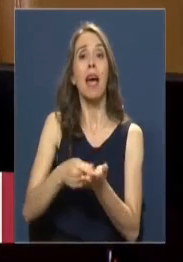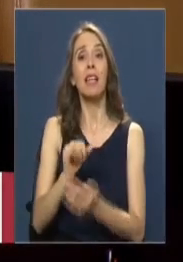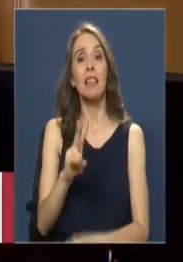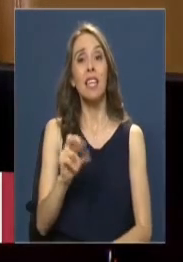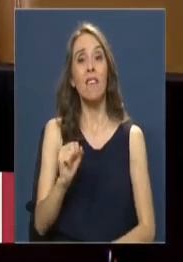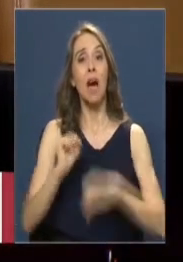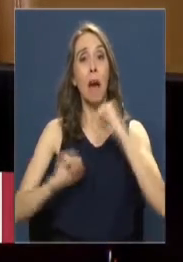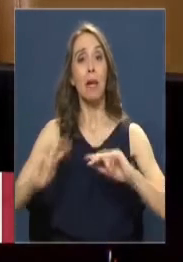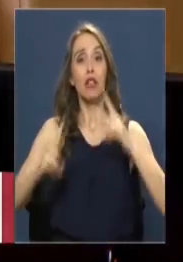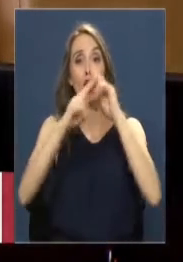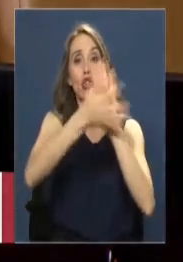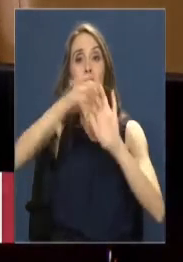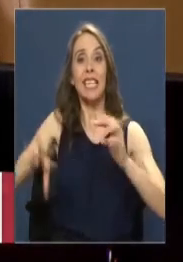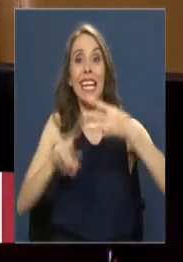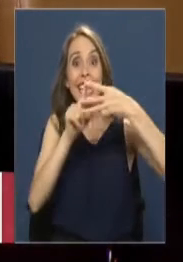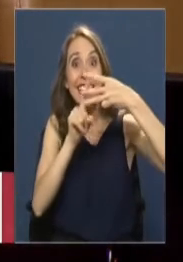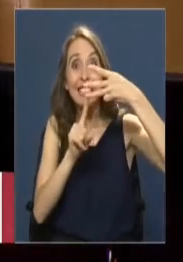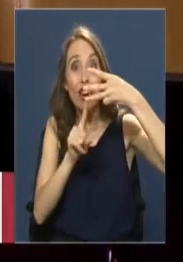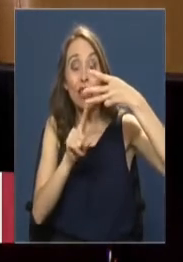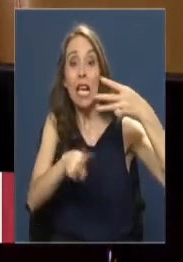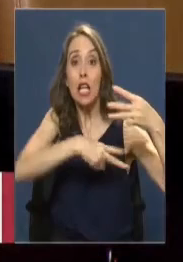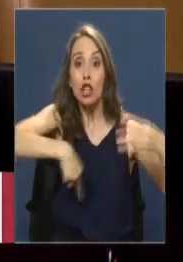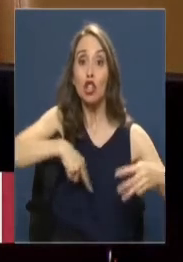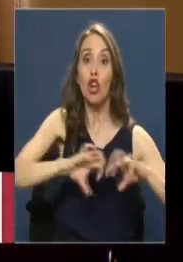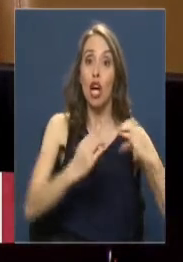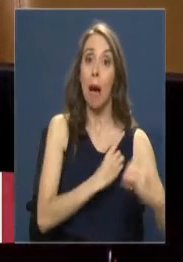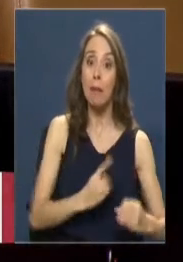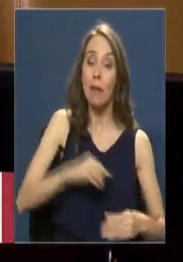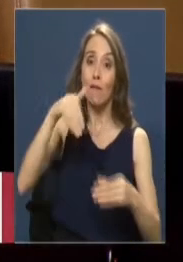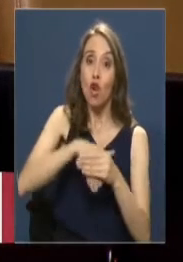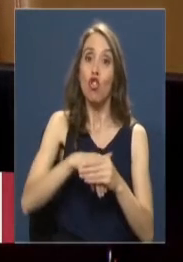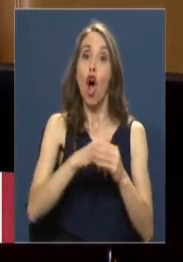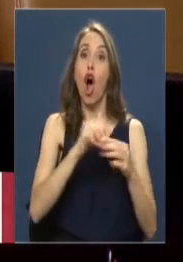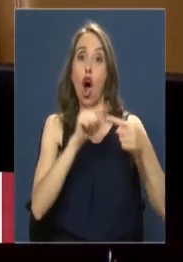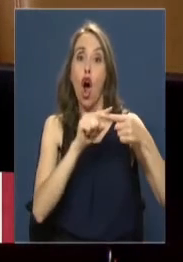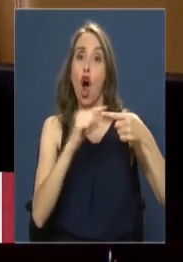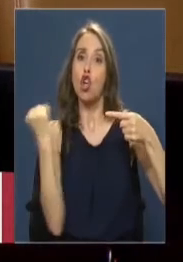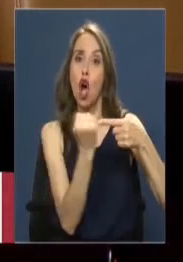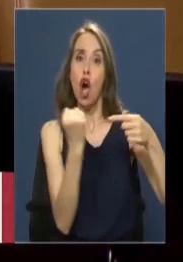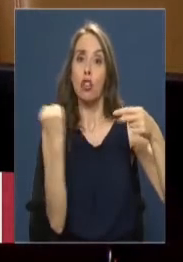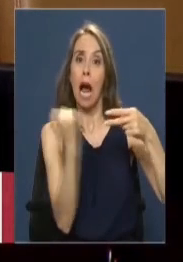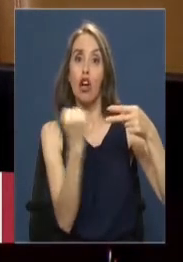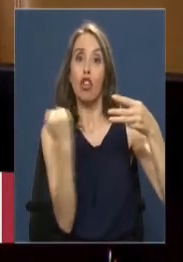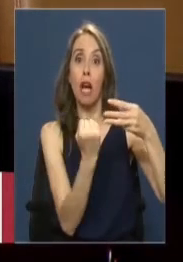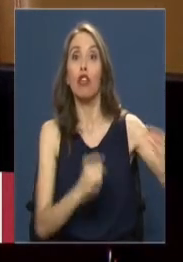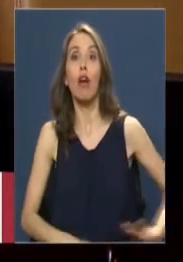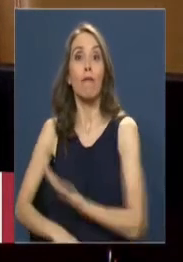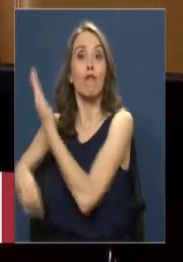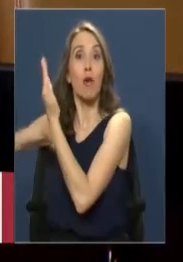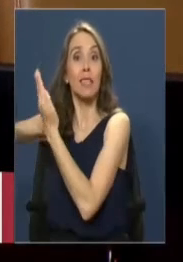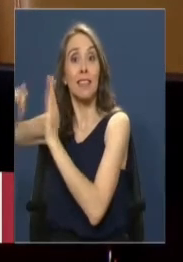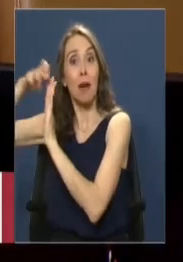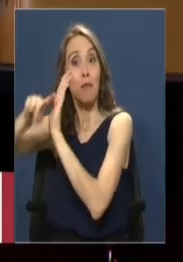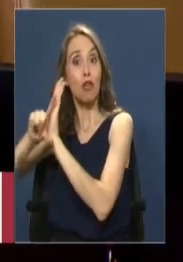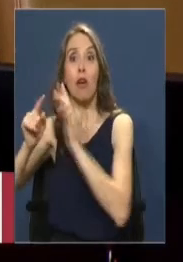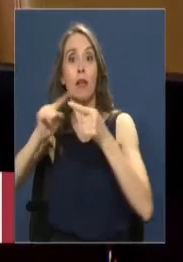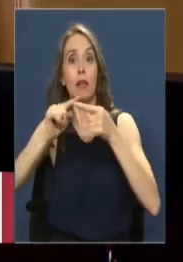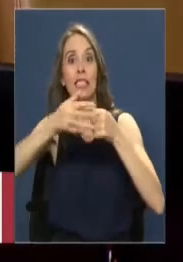las constructoras. Es decir, las tres cosas que nosotros votamos en contra aquí fueron eliminadas del proyecto.